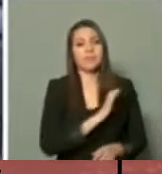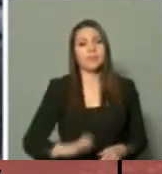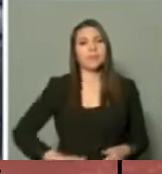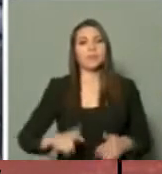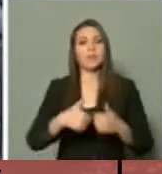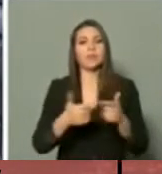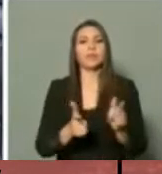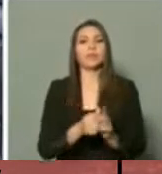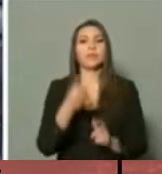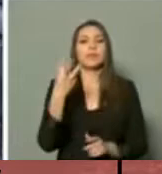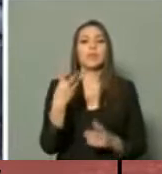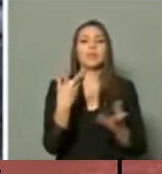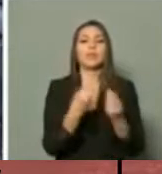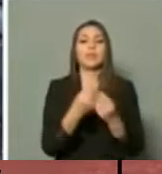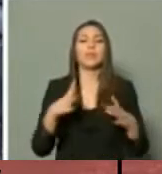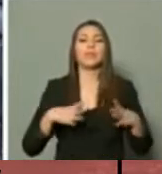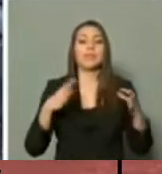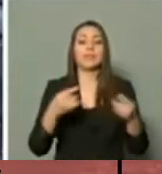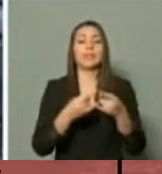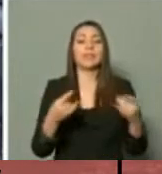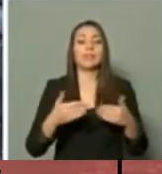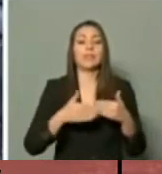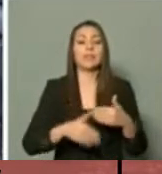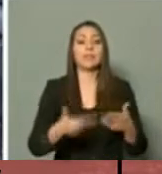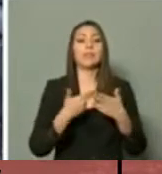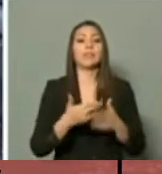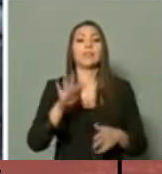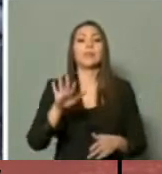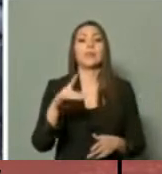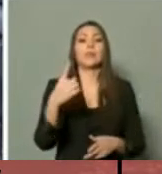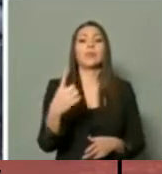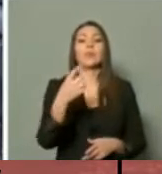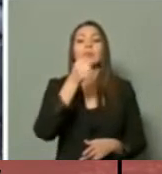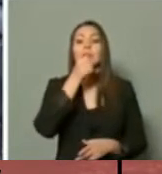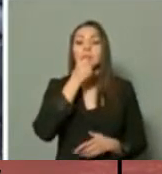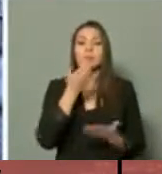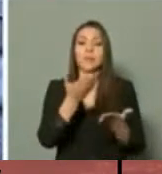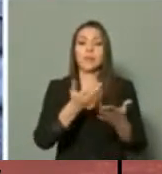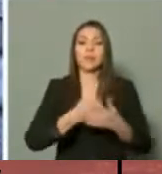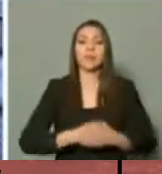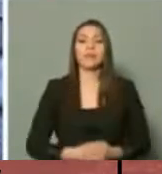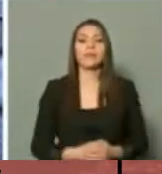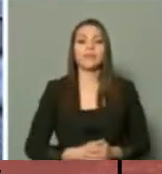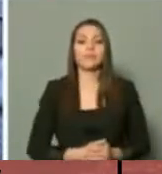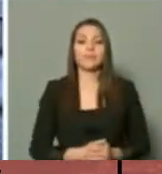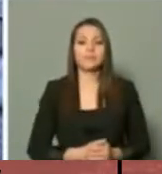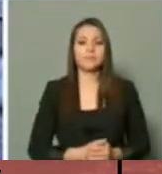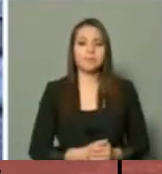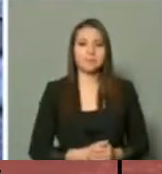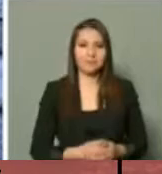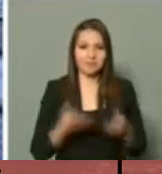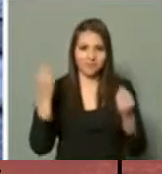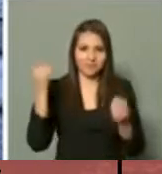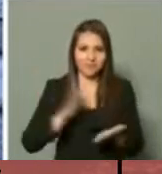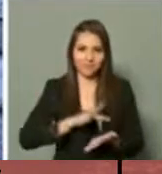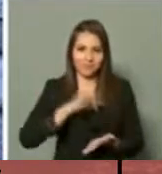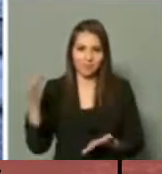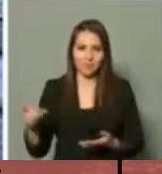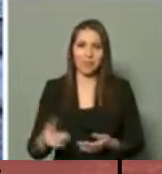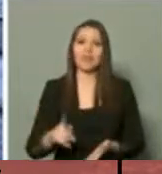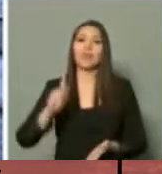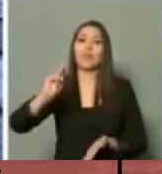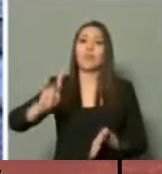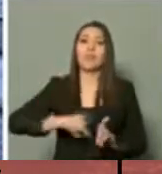de la candidatura común Juntos Haremos Historia, quien dispone de 51 segundos. Adelante. Muchísimas gracias. Una vez más los quieren